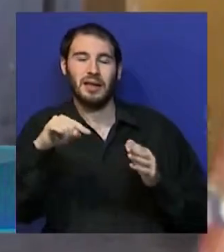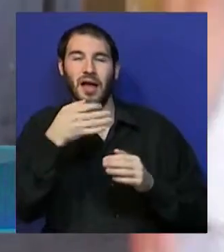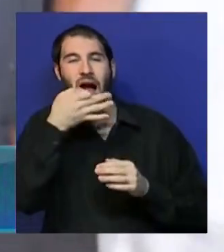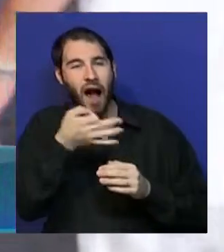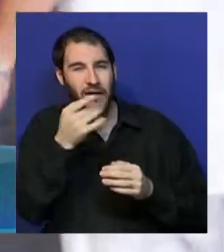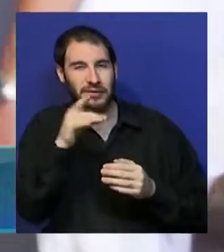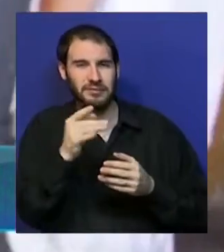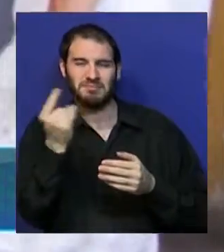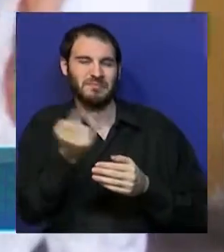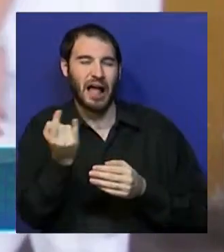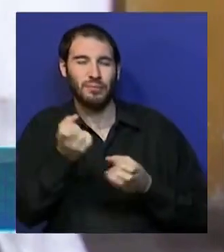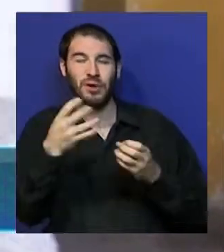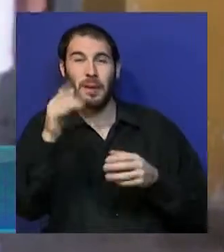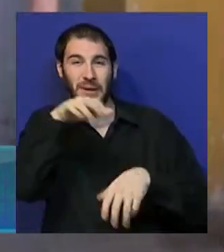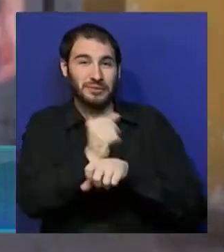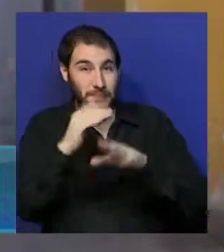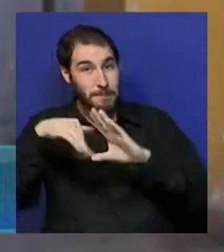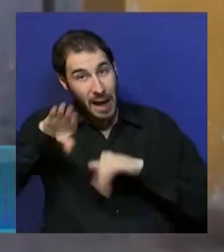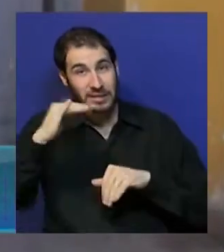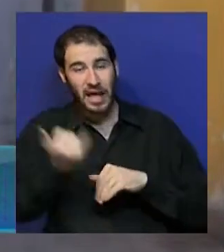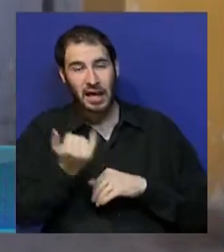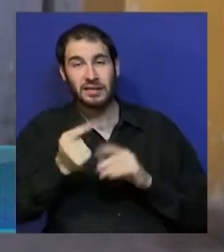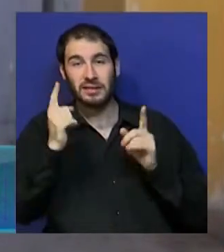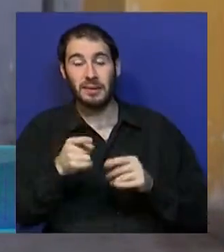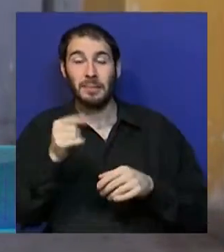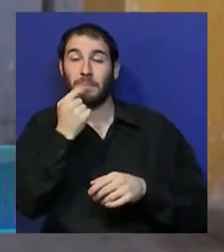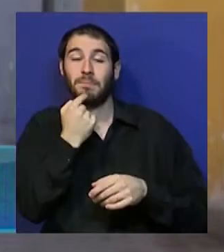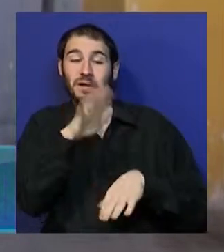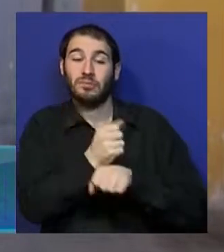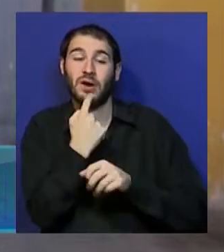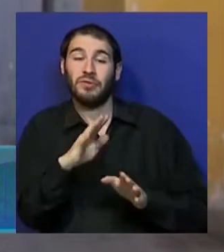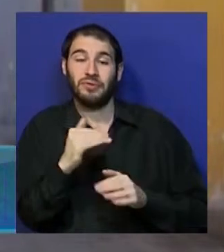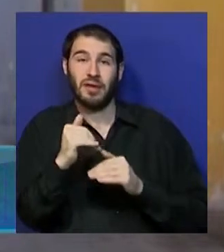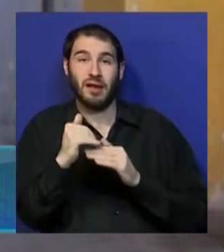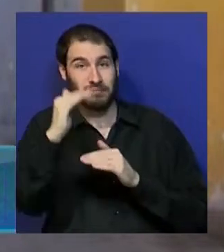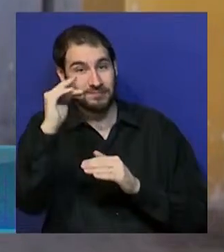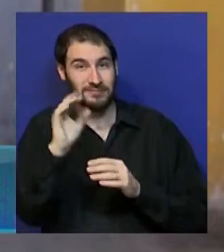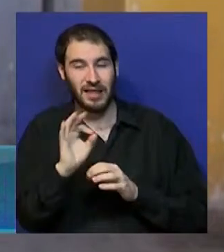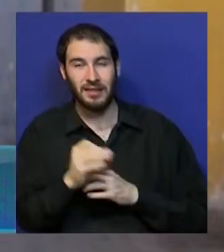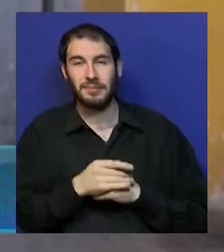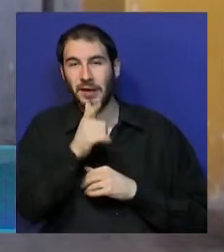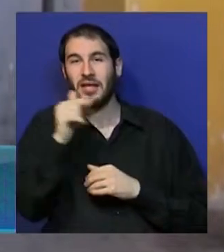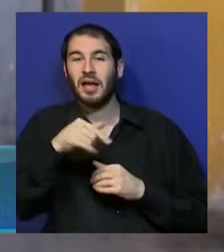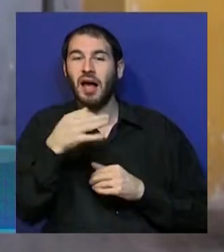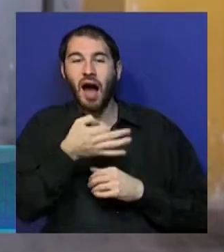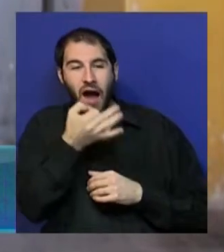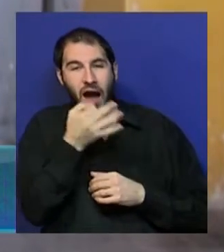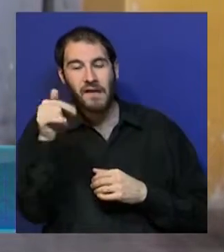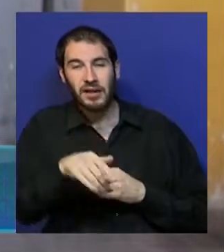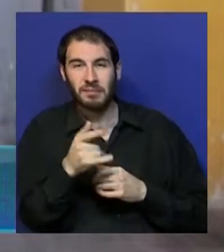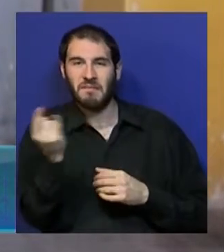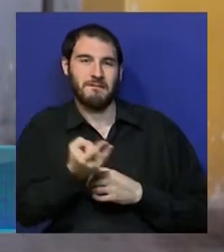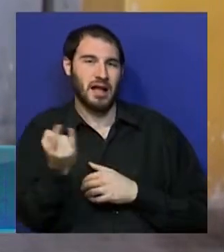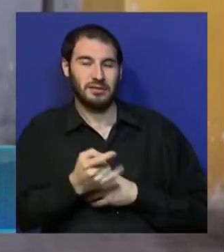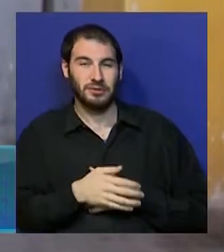puerta giratoria, pues tenemos mucho más presos que antes, incluso en prisión preventiva, y no incidió en nada. Y por eso me parece que es un discurso que es